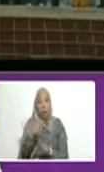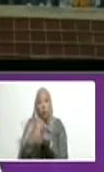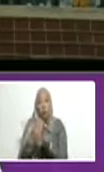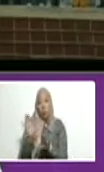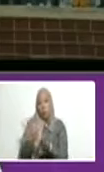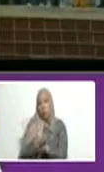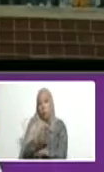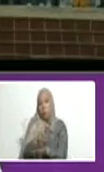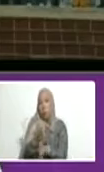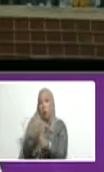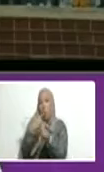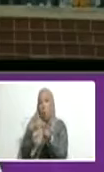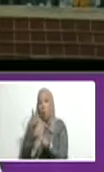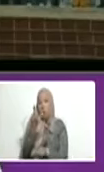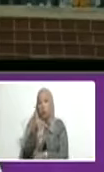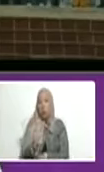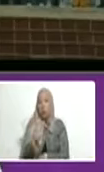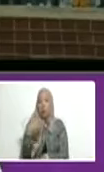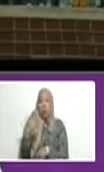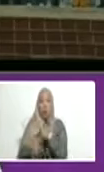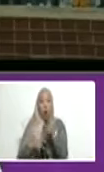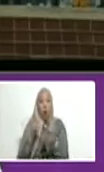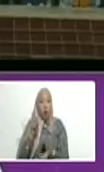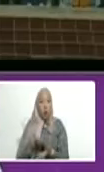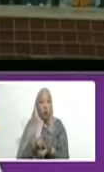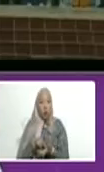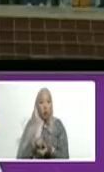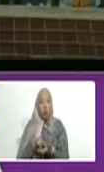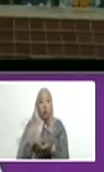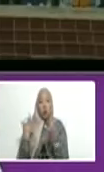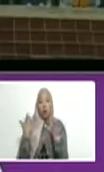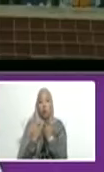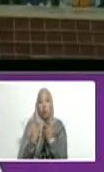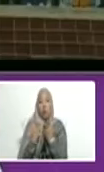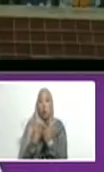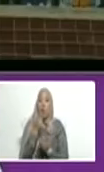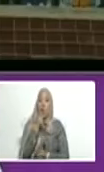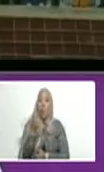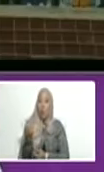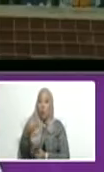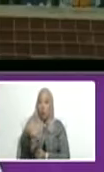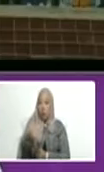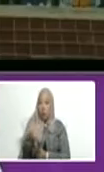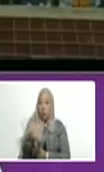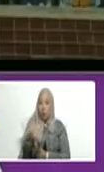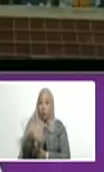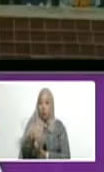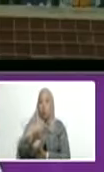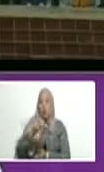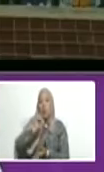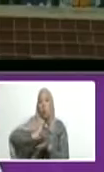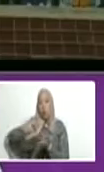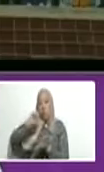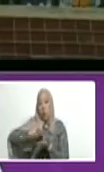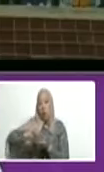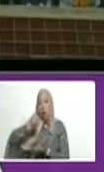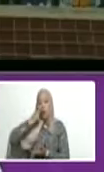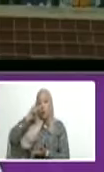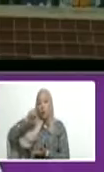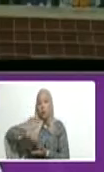otro y el otro a este. Y está eso, tan convictos y confesos, por escrito y en video.